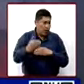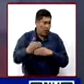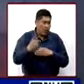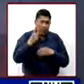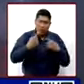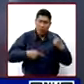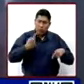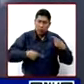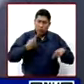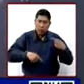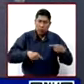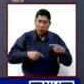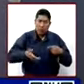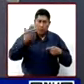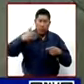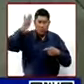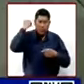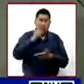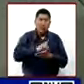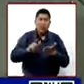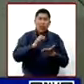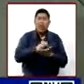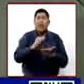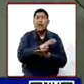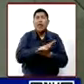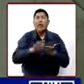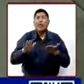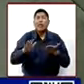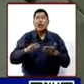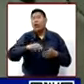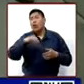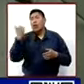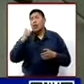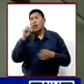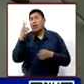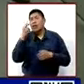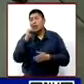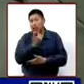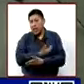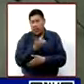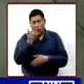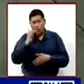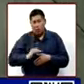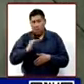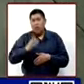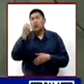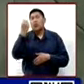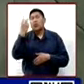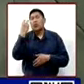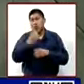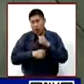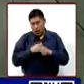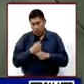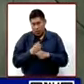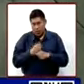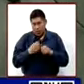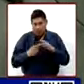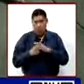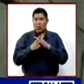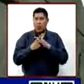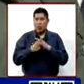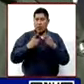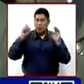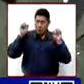una discusión que se había producido en Semana Santa, conjuntamente una tercera hija, una menor de edad de 12 años, donde sale a la luz